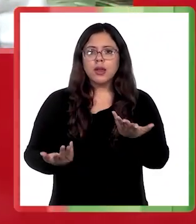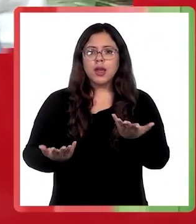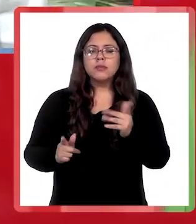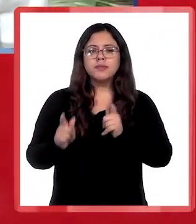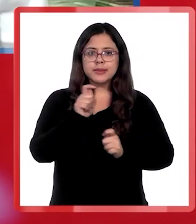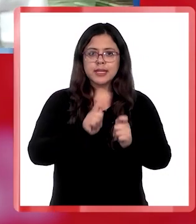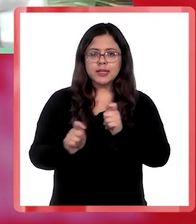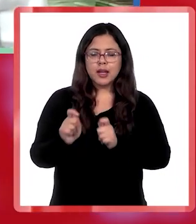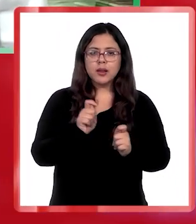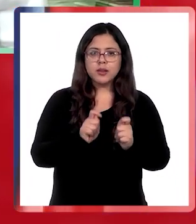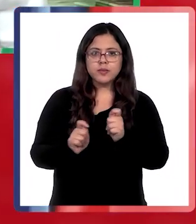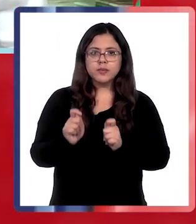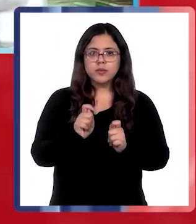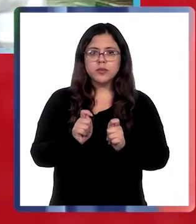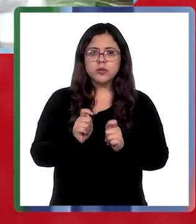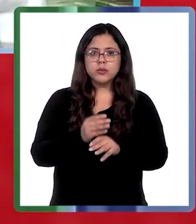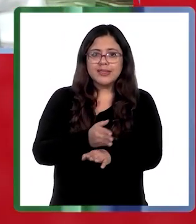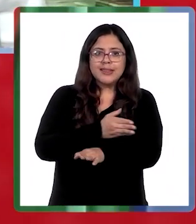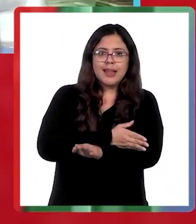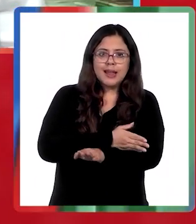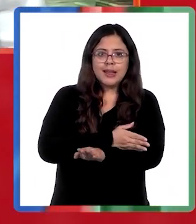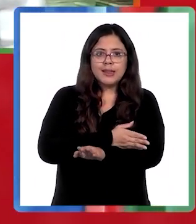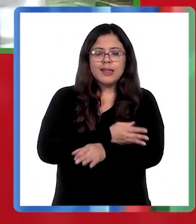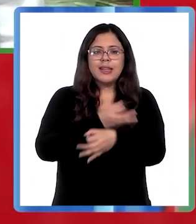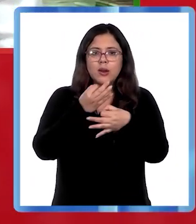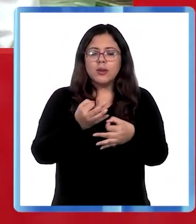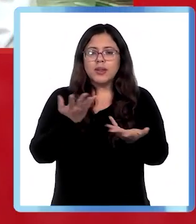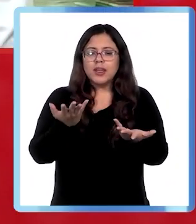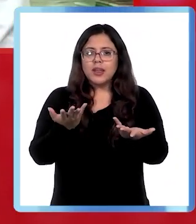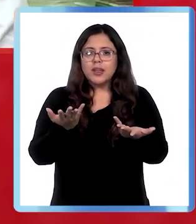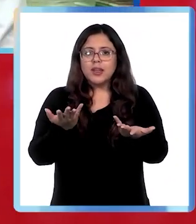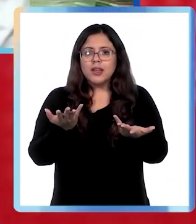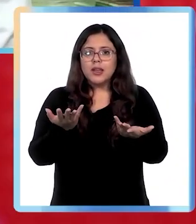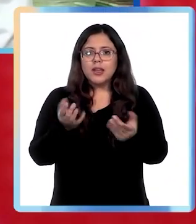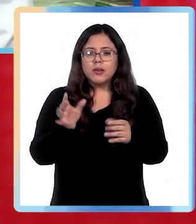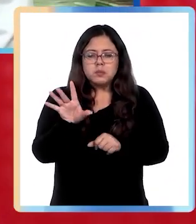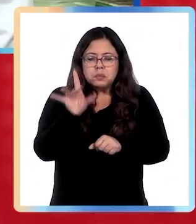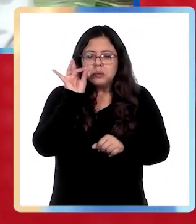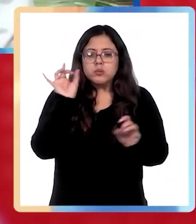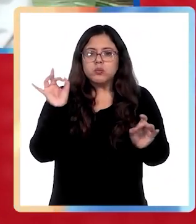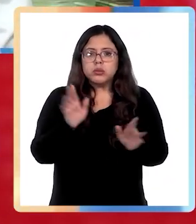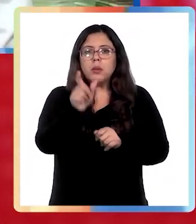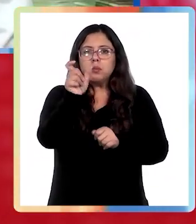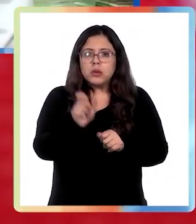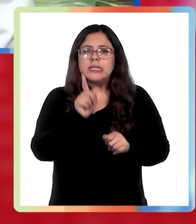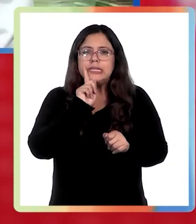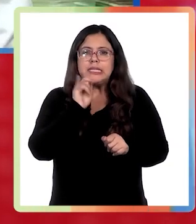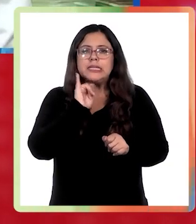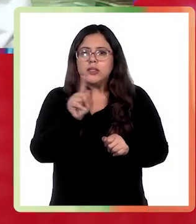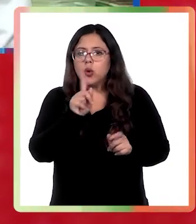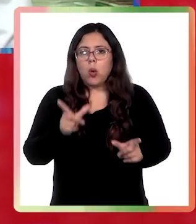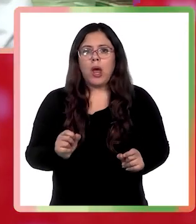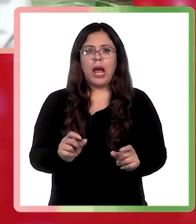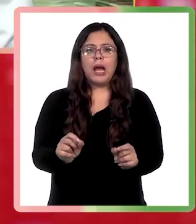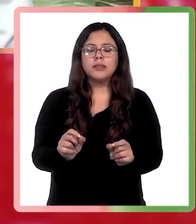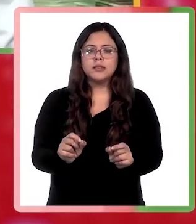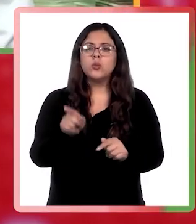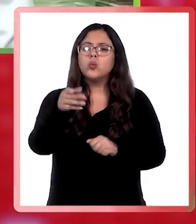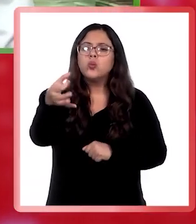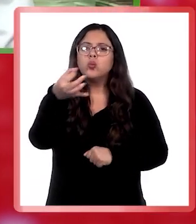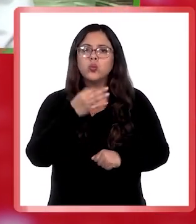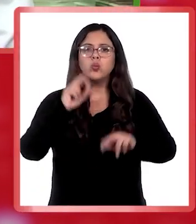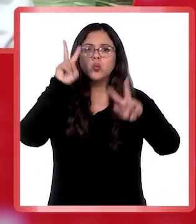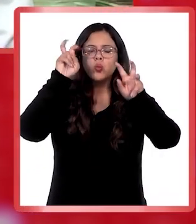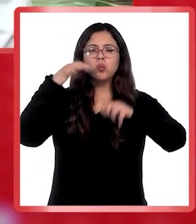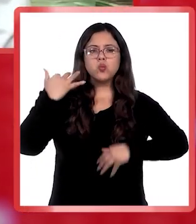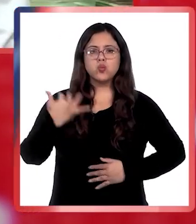tratamientos previos para ver si una persona, un paciente tiene el cáncer de próstata o no. Y usted mencionó un punto muy importante que